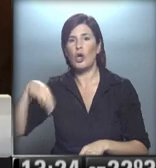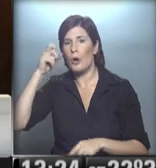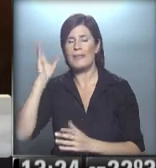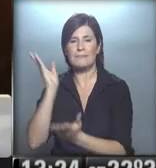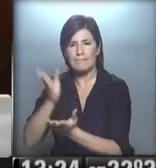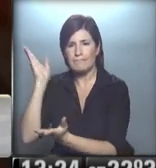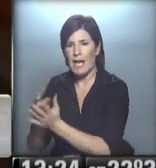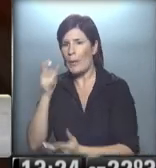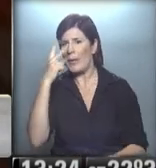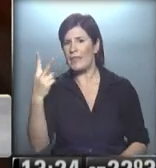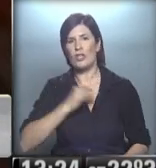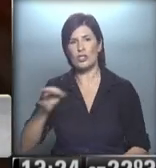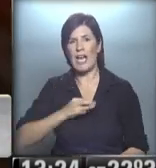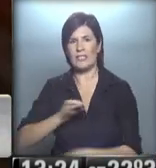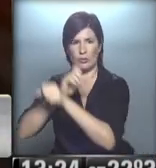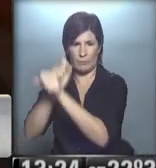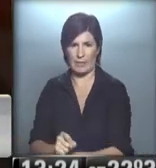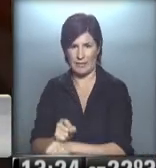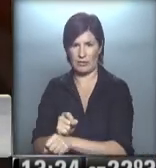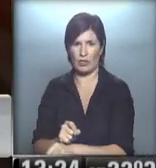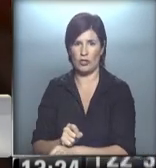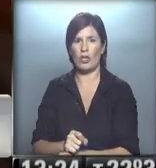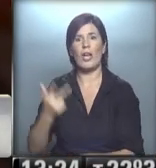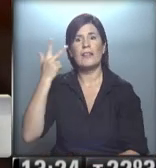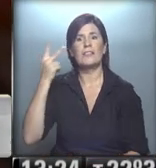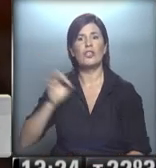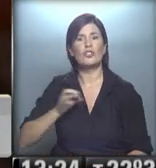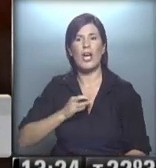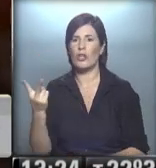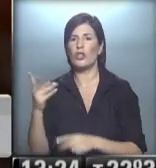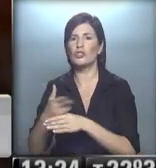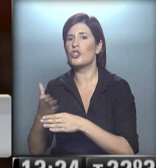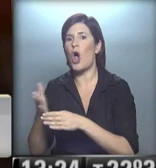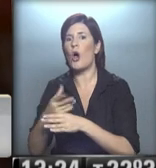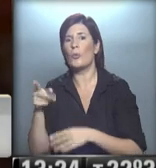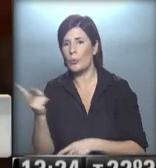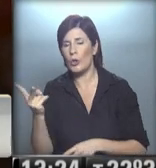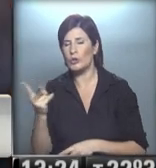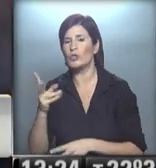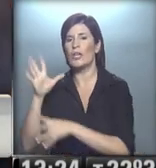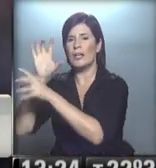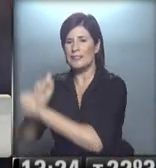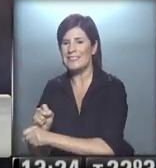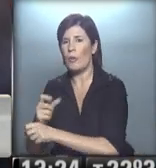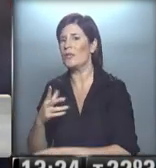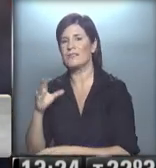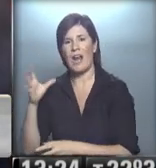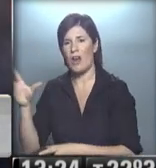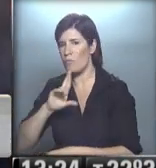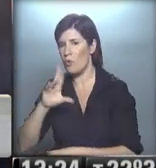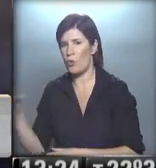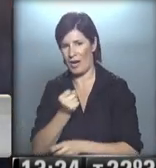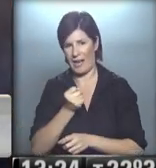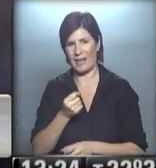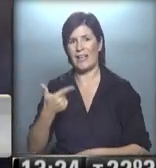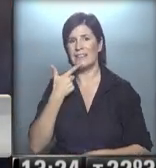22 años de condena. Con 18 años, Daniela Millen y su pareja, Andrés González, los secuestradores. 17 años recibió Carlos